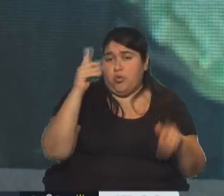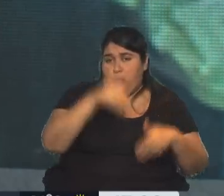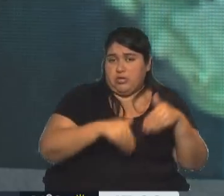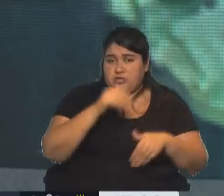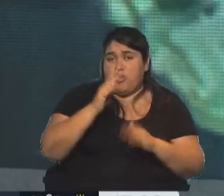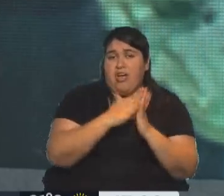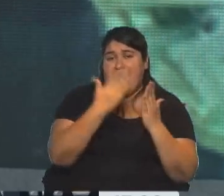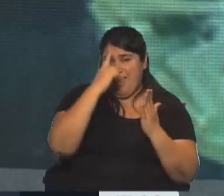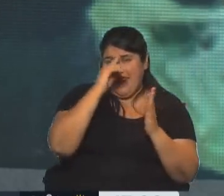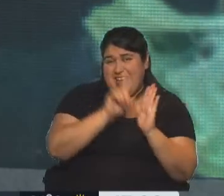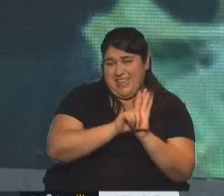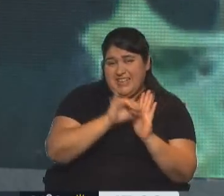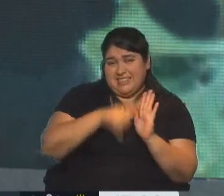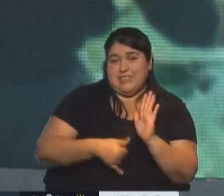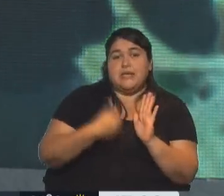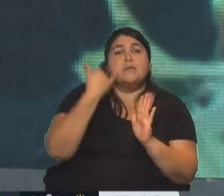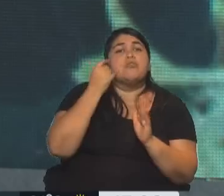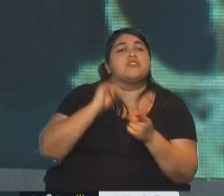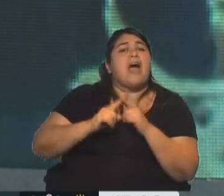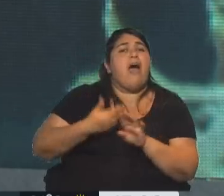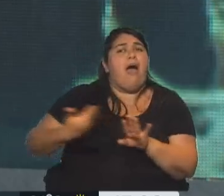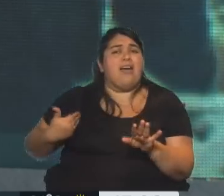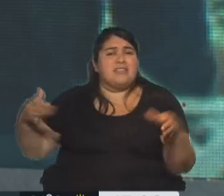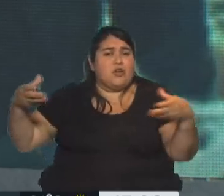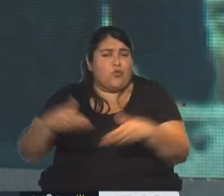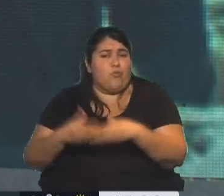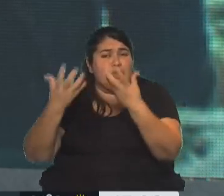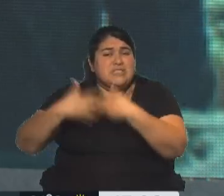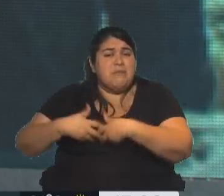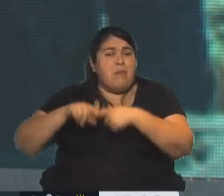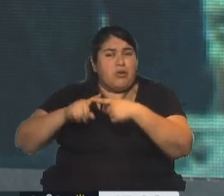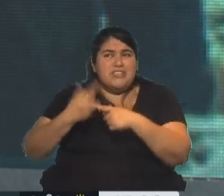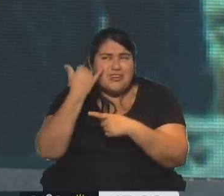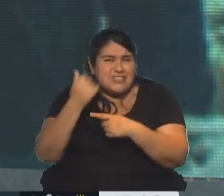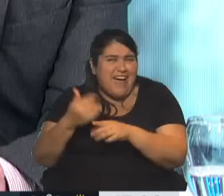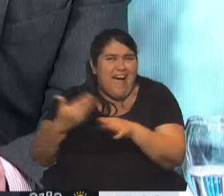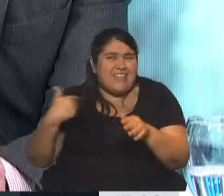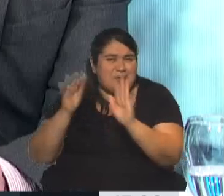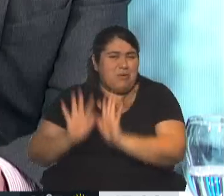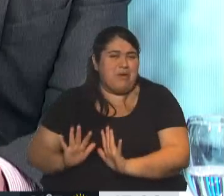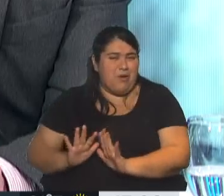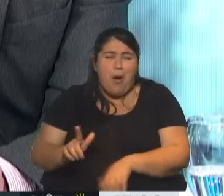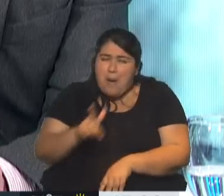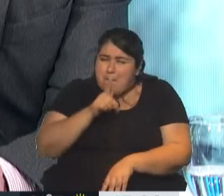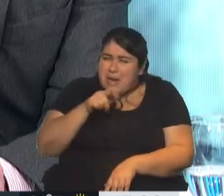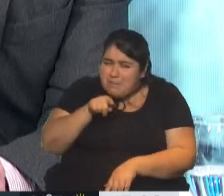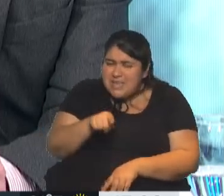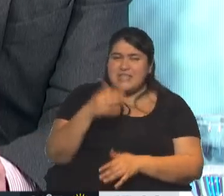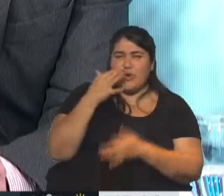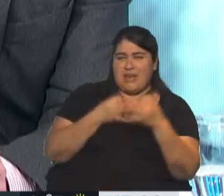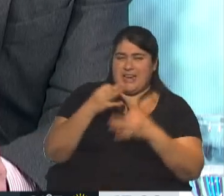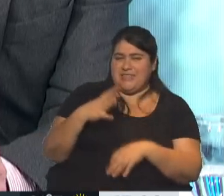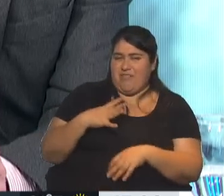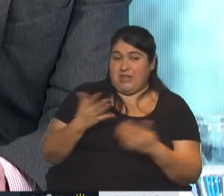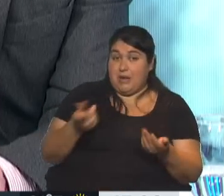sabemos que está medio cocinada. ¿Entre quiénes? Entre los partidos del sistema político. Entonces, para mí esa es la cuestión.